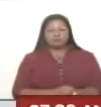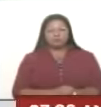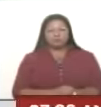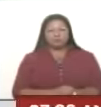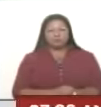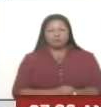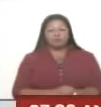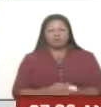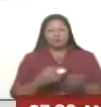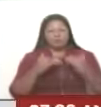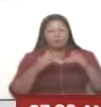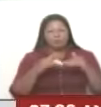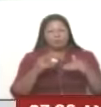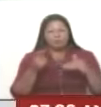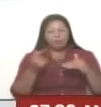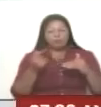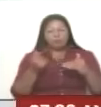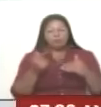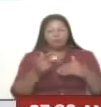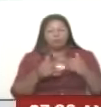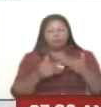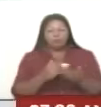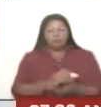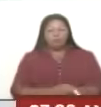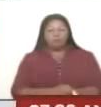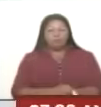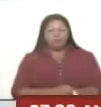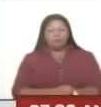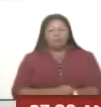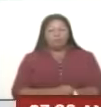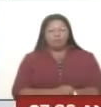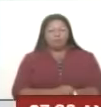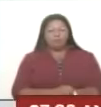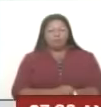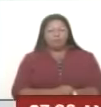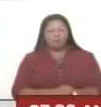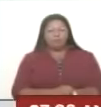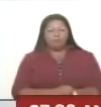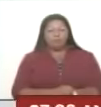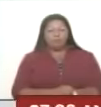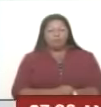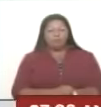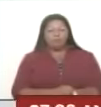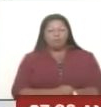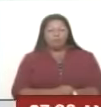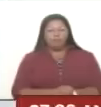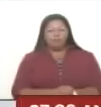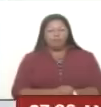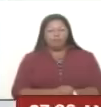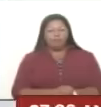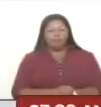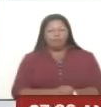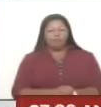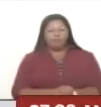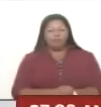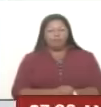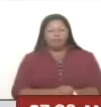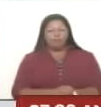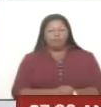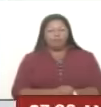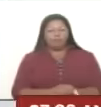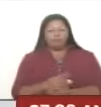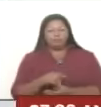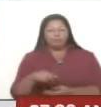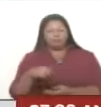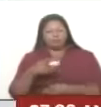del precio de la divisa, la estabilidad del precio de la divisa, nosotros podemos también combatir más eficientemente la inflación, porque buena parte de